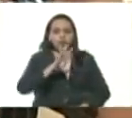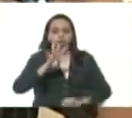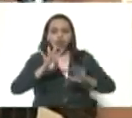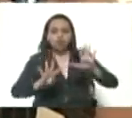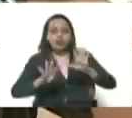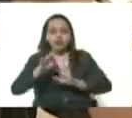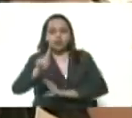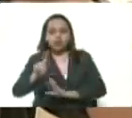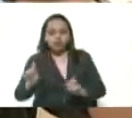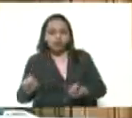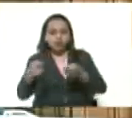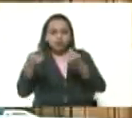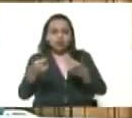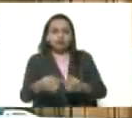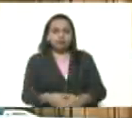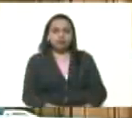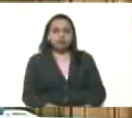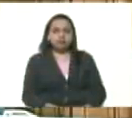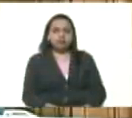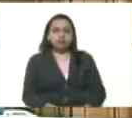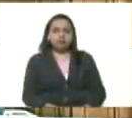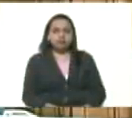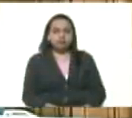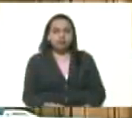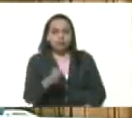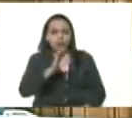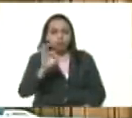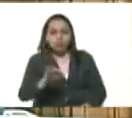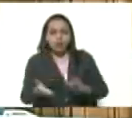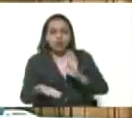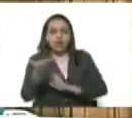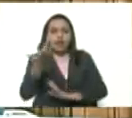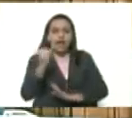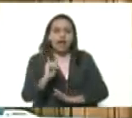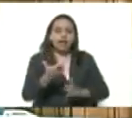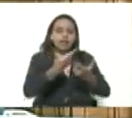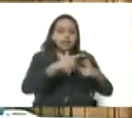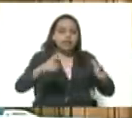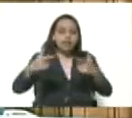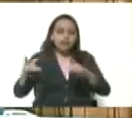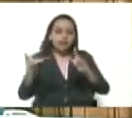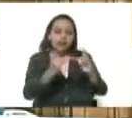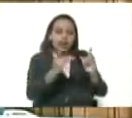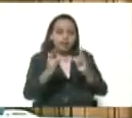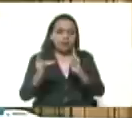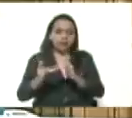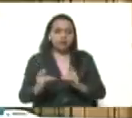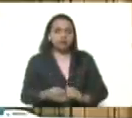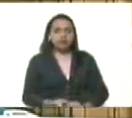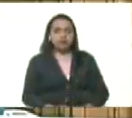491 pacientes recuperados. Alto nivel, o sea que se han liberado camas. Sí, bueno.